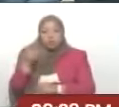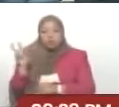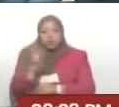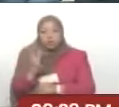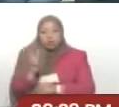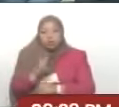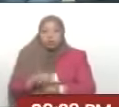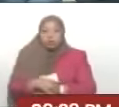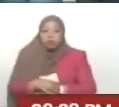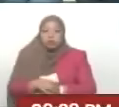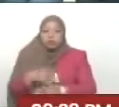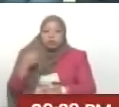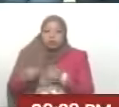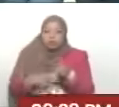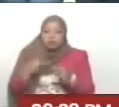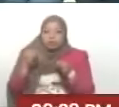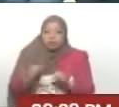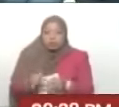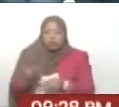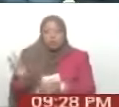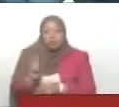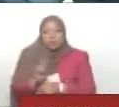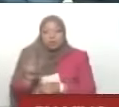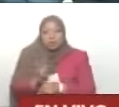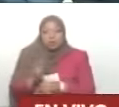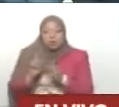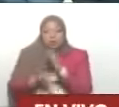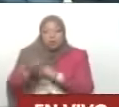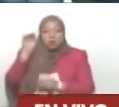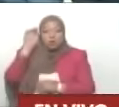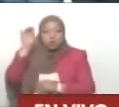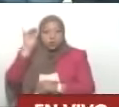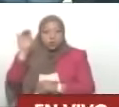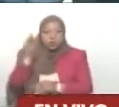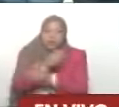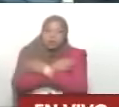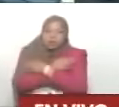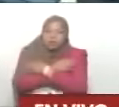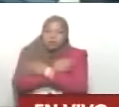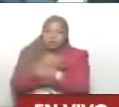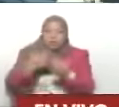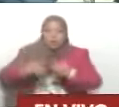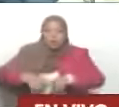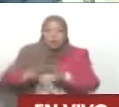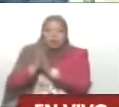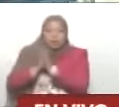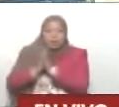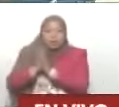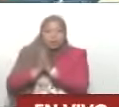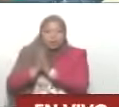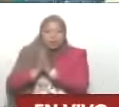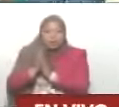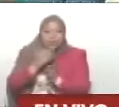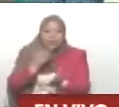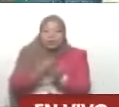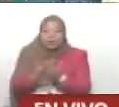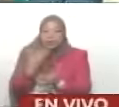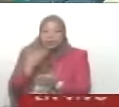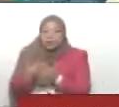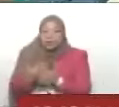tomar, que es el camino de la Venezuela potencia. Vamos a dar un aplauso a estos emprendedores. Muchas gracias.